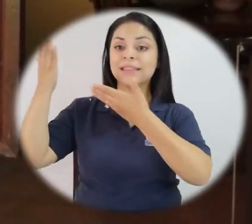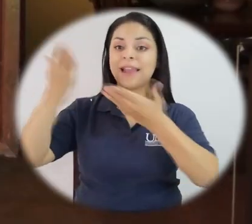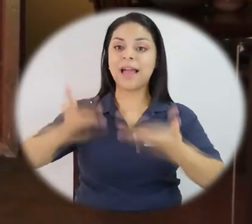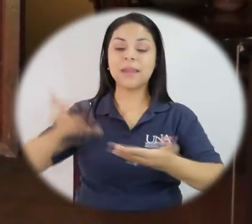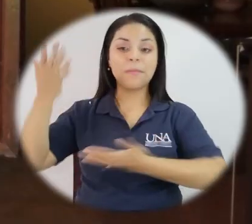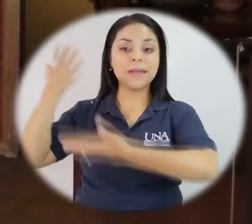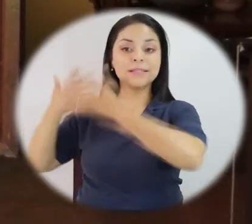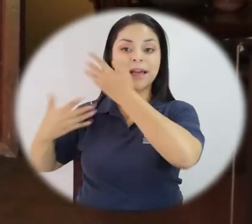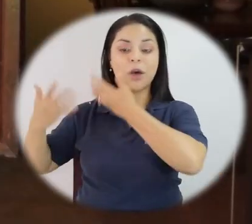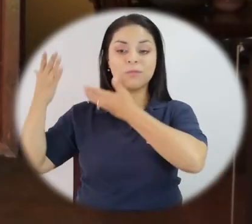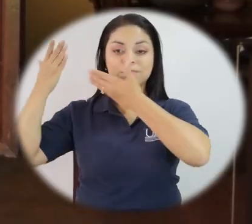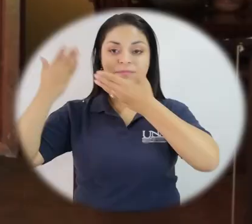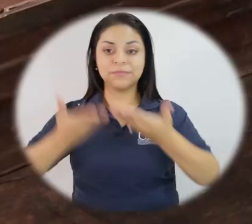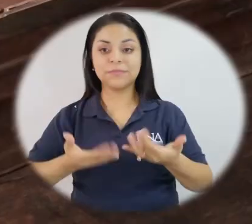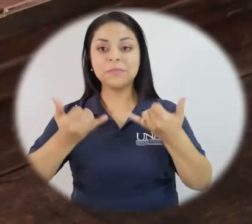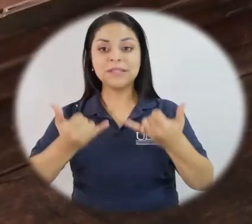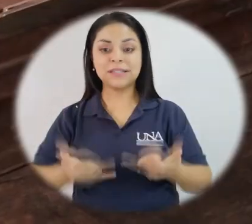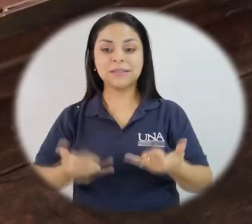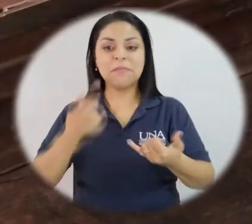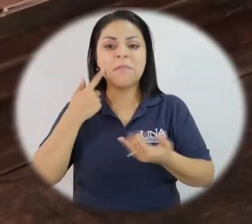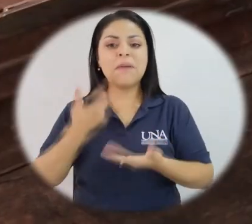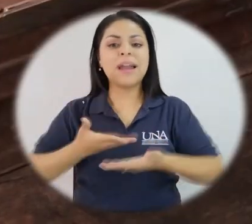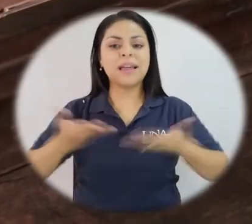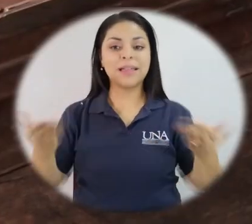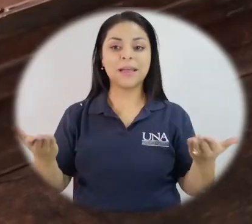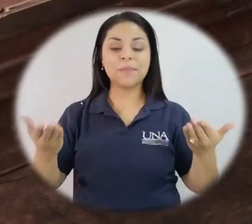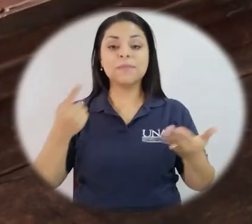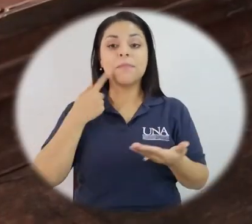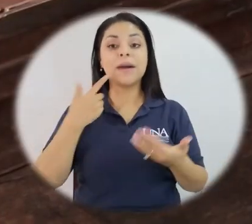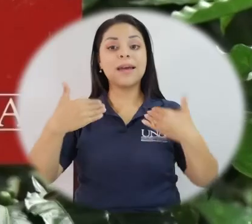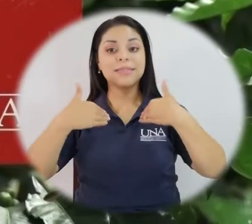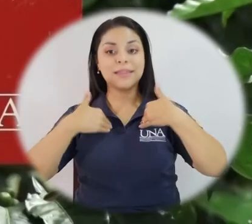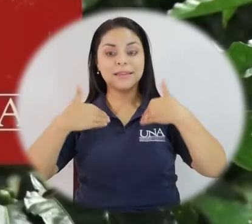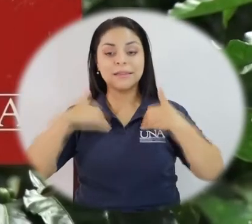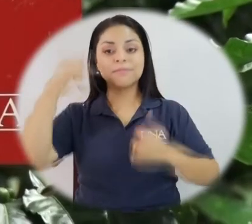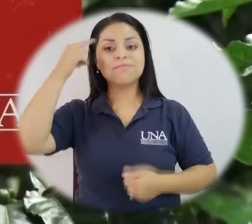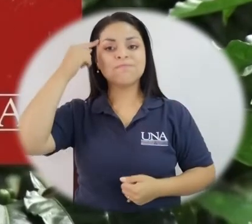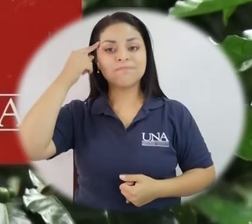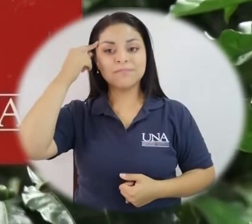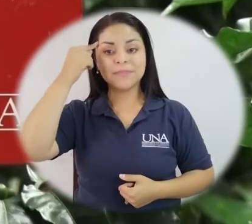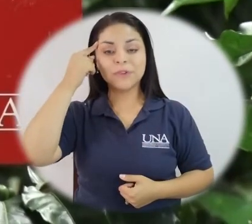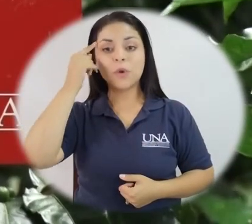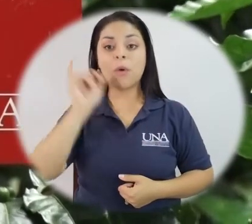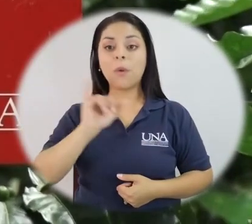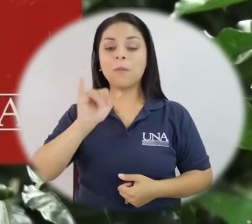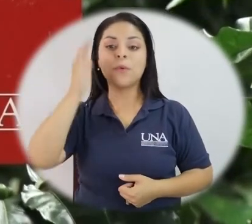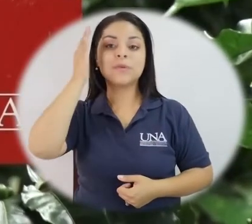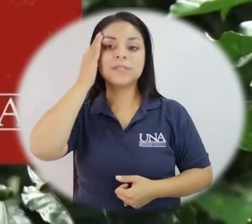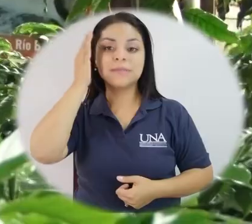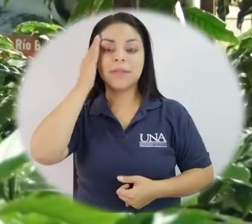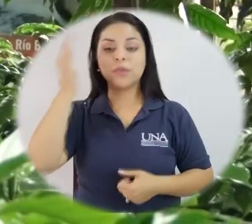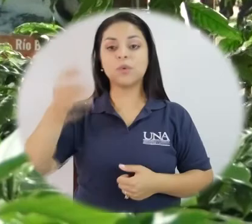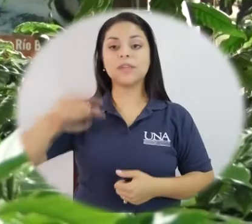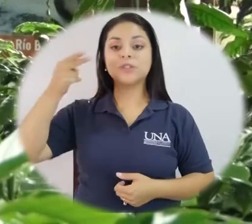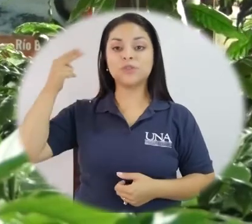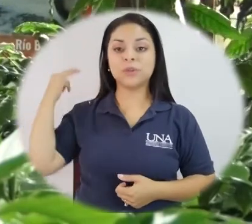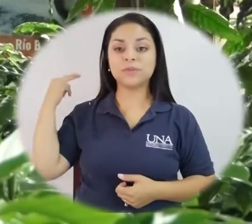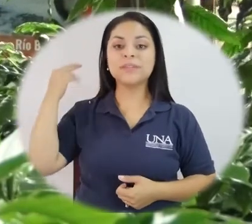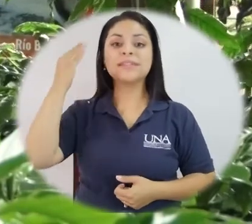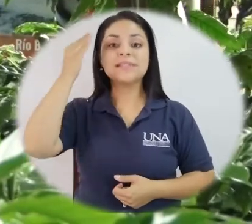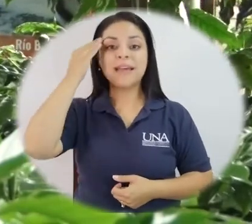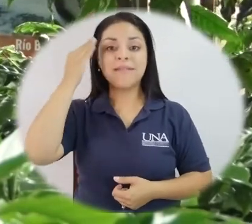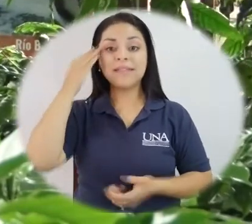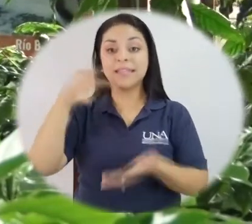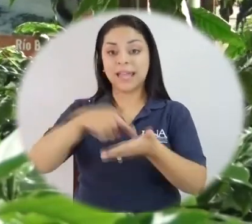al presente. ¿Todo esto para qué? Para generar esa reflexión, ese conocimiento histórico, ese saber que nos va a